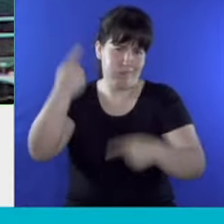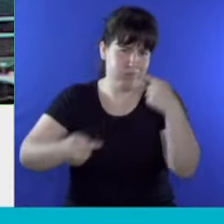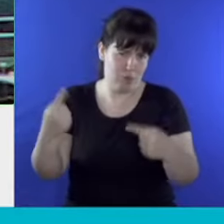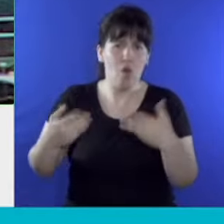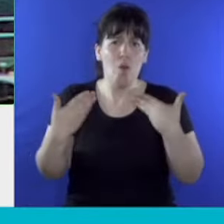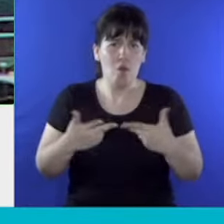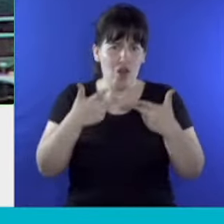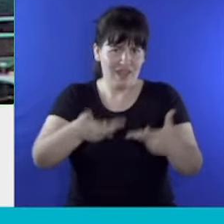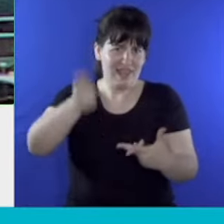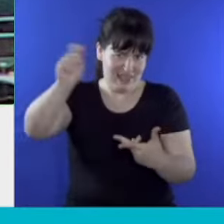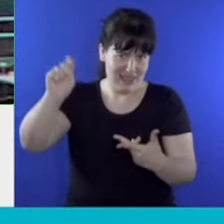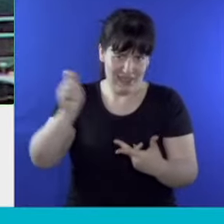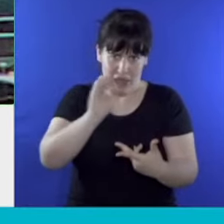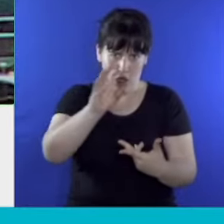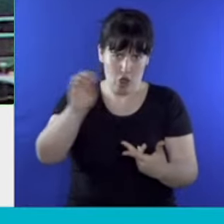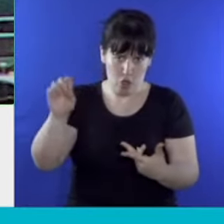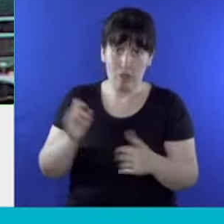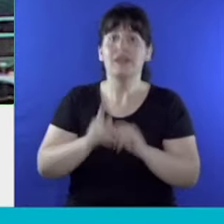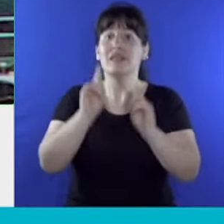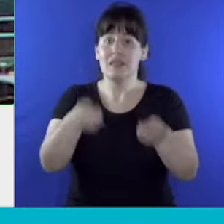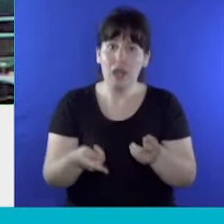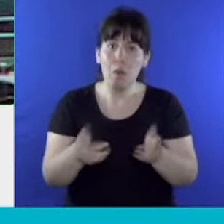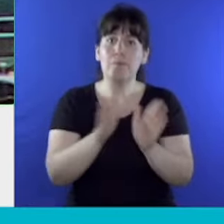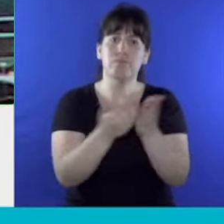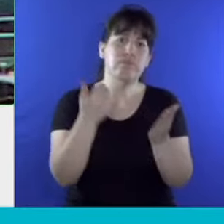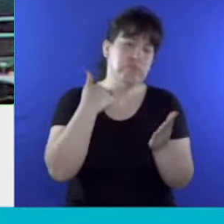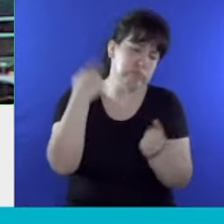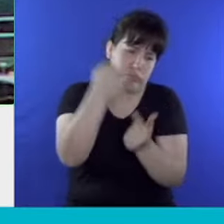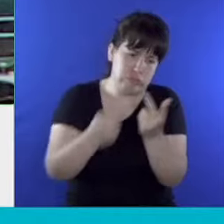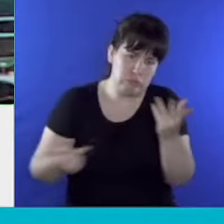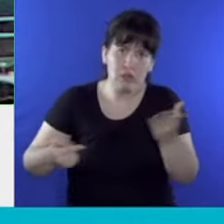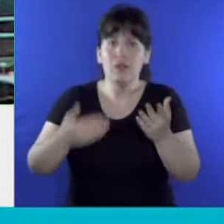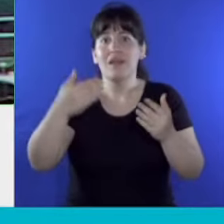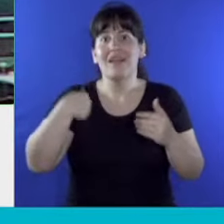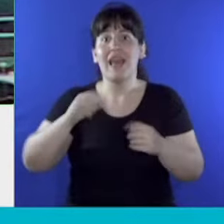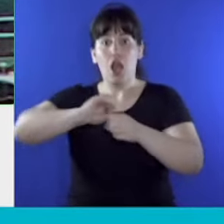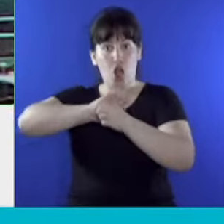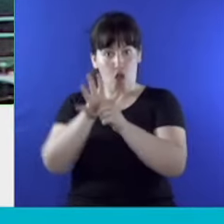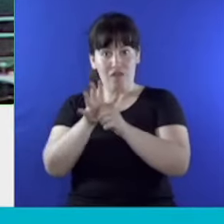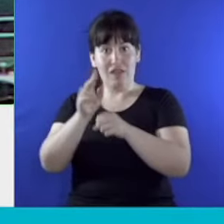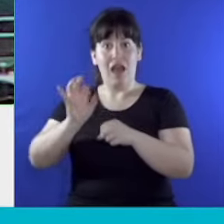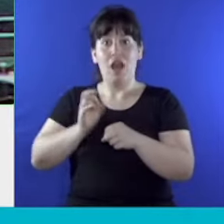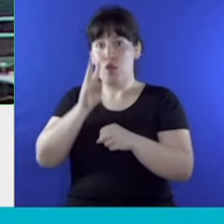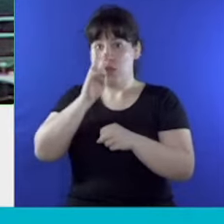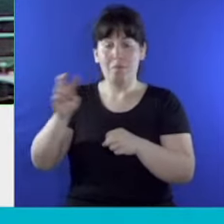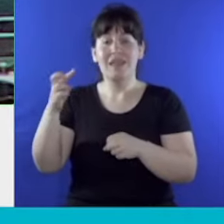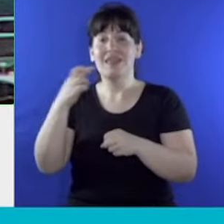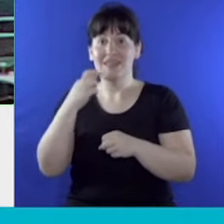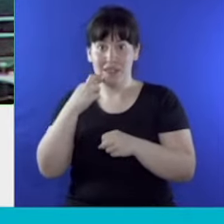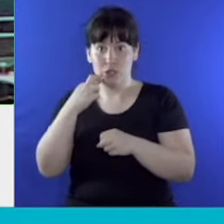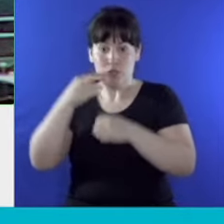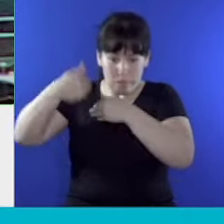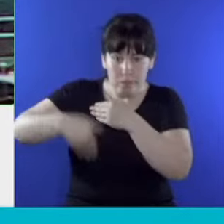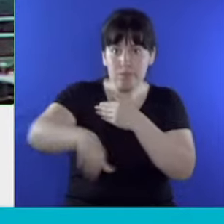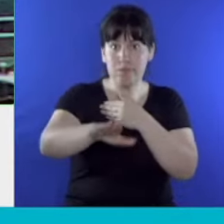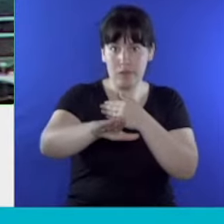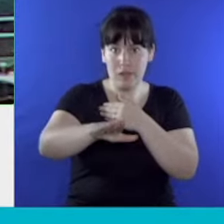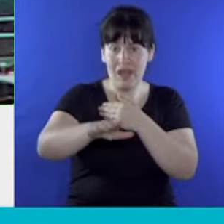falta con mucho gusto, y distinta bibliografía publicada, que después del COVID-2019, lo que se